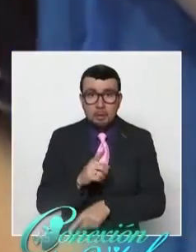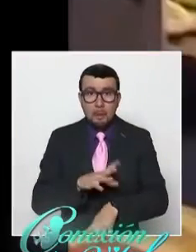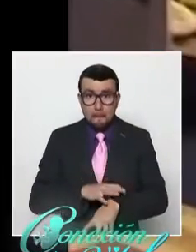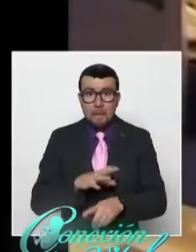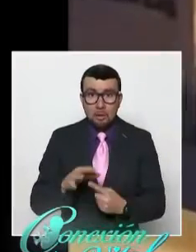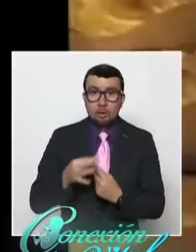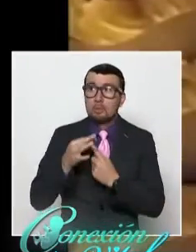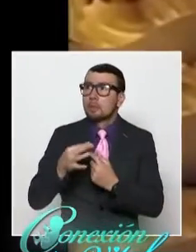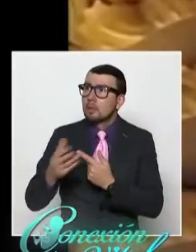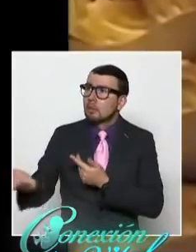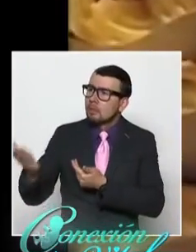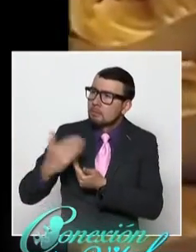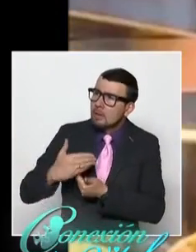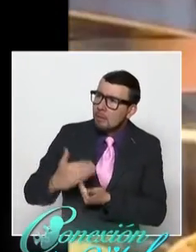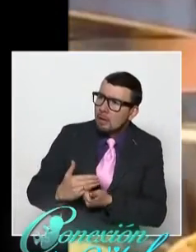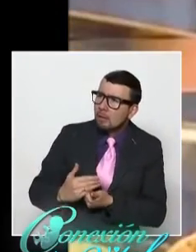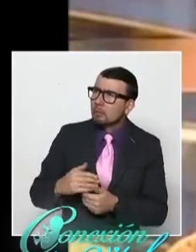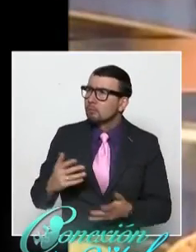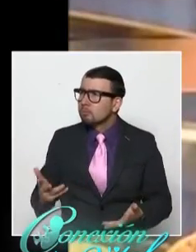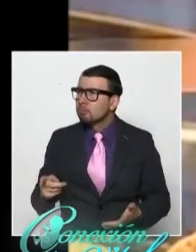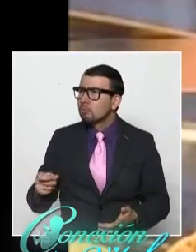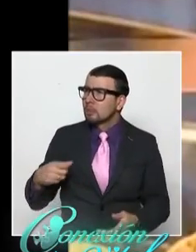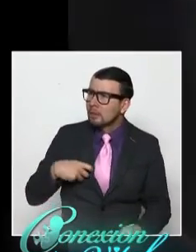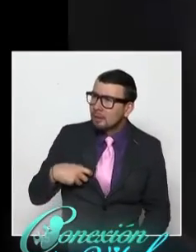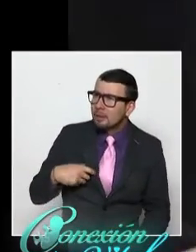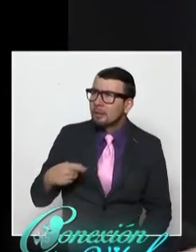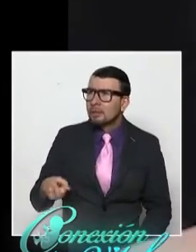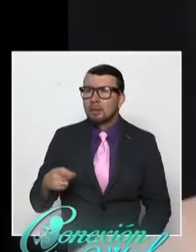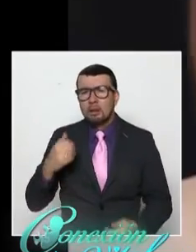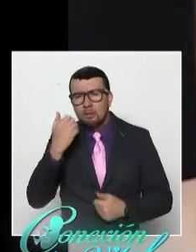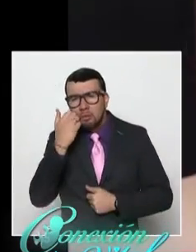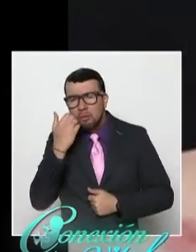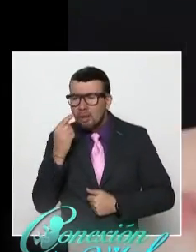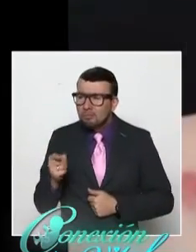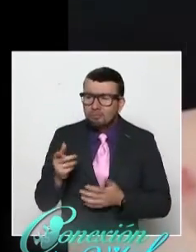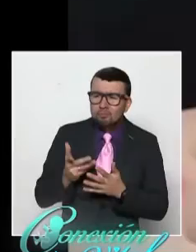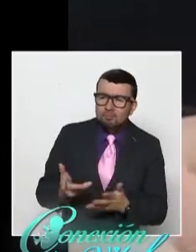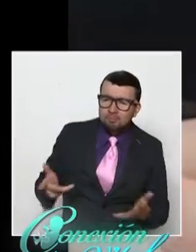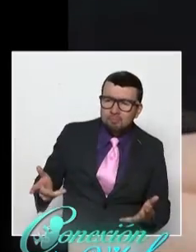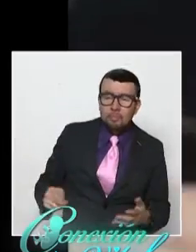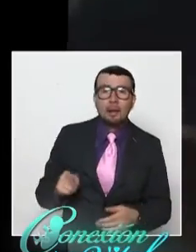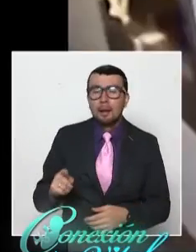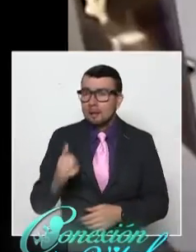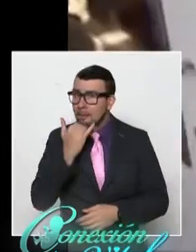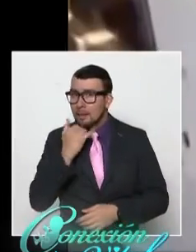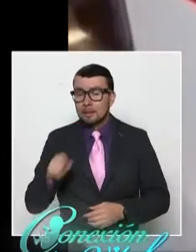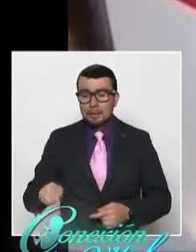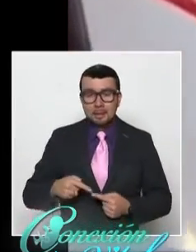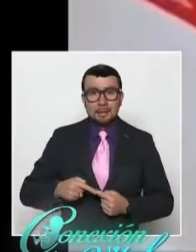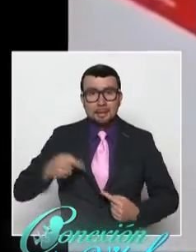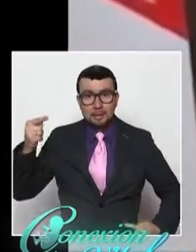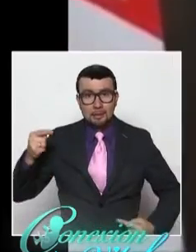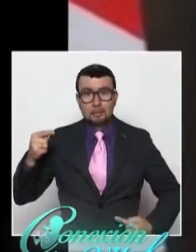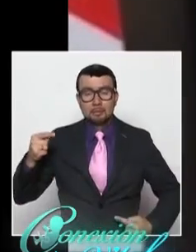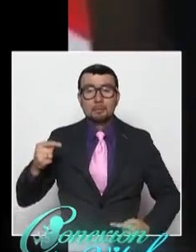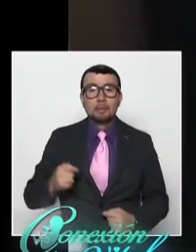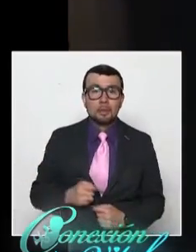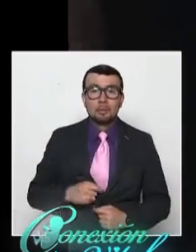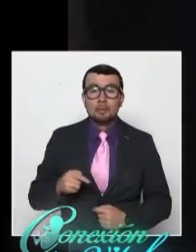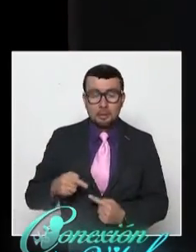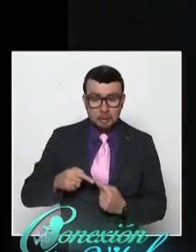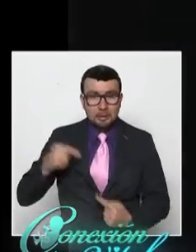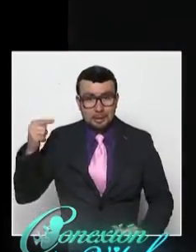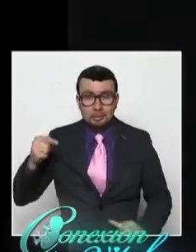varios especialistas y tiene varios síndromes. Clínicamente es un paciente con síndrome genético, síndrome de Prader-Willi